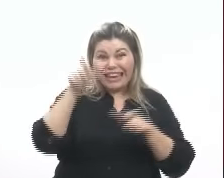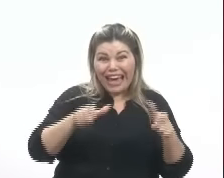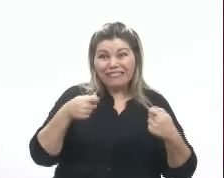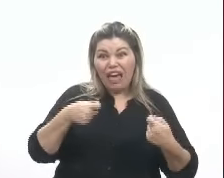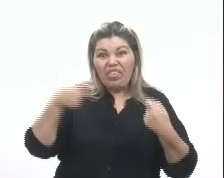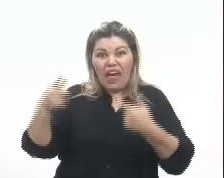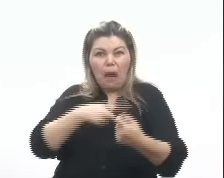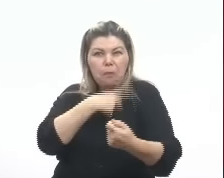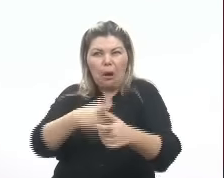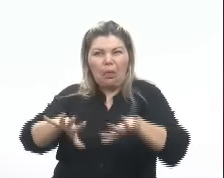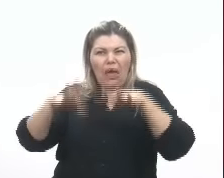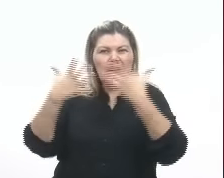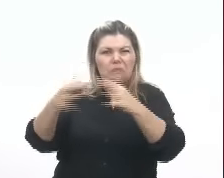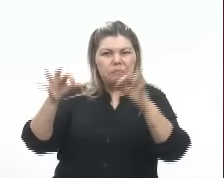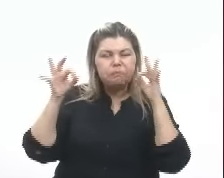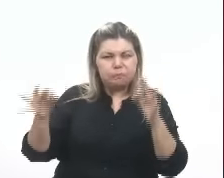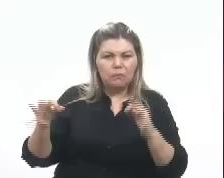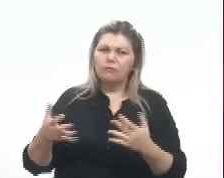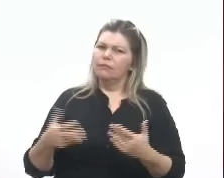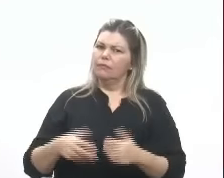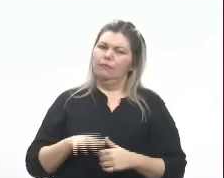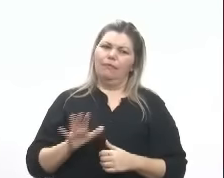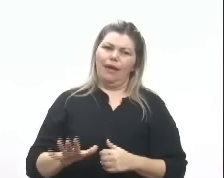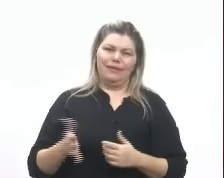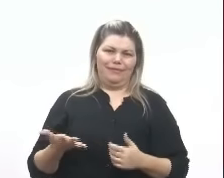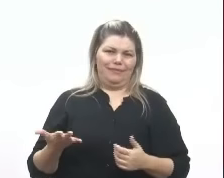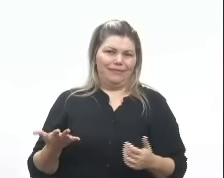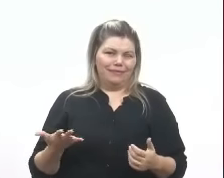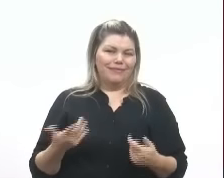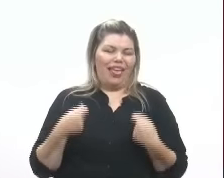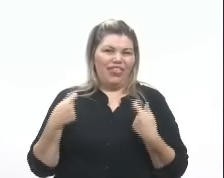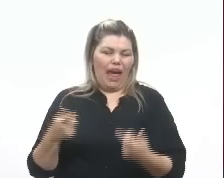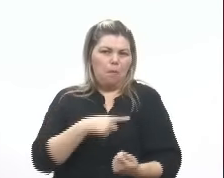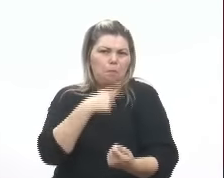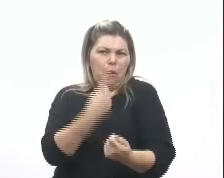absolutos, ¿verdad? Que le dé poderes absolutos.